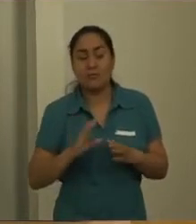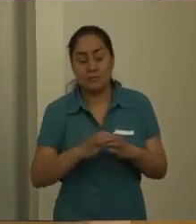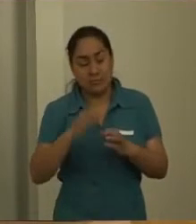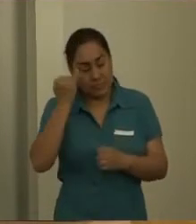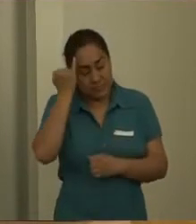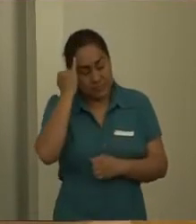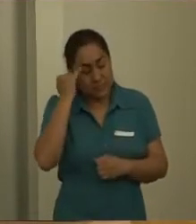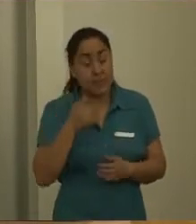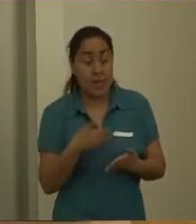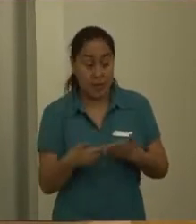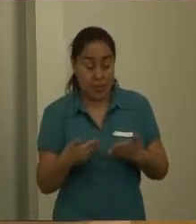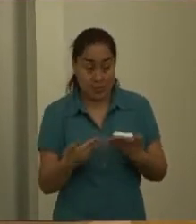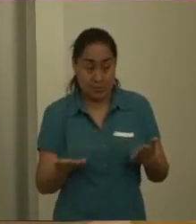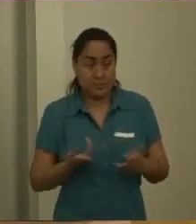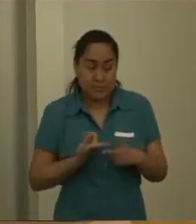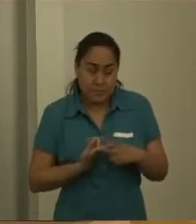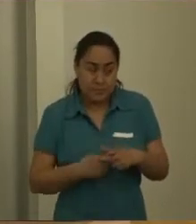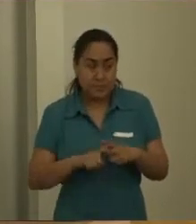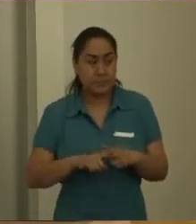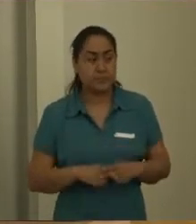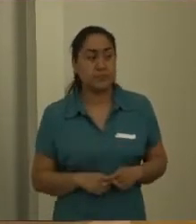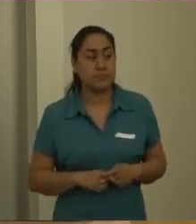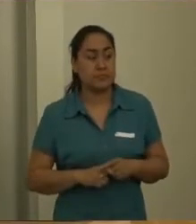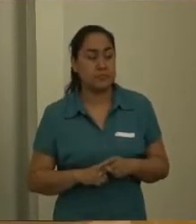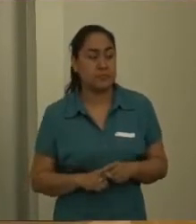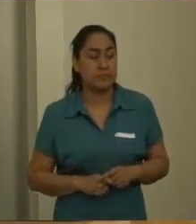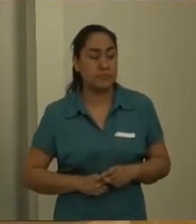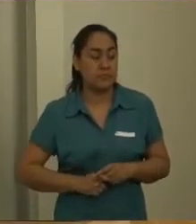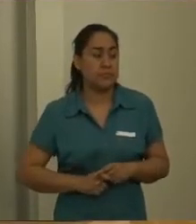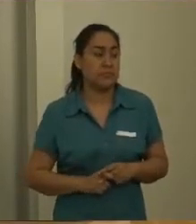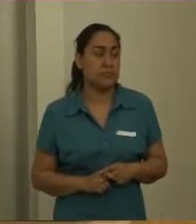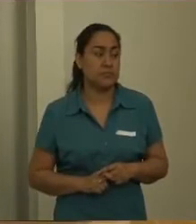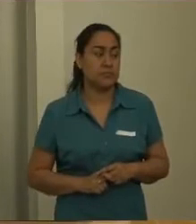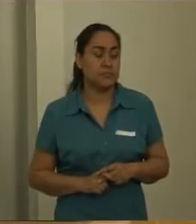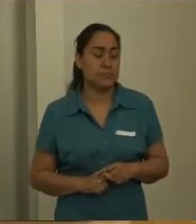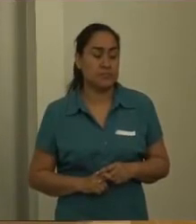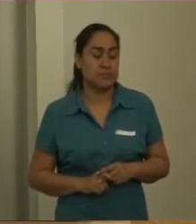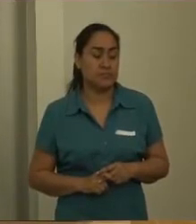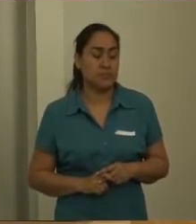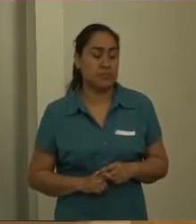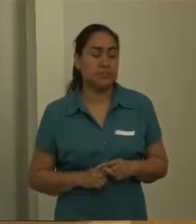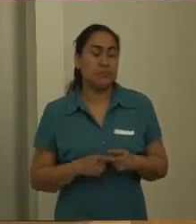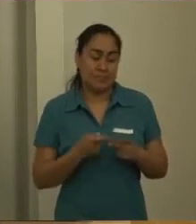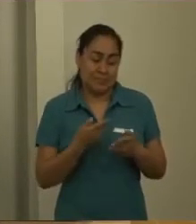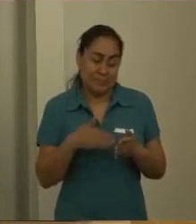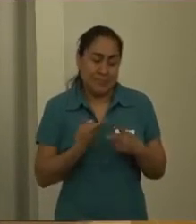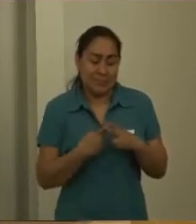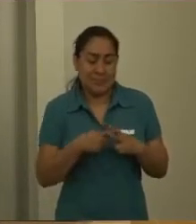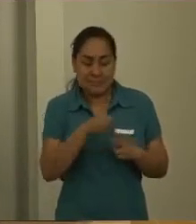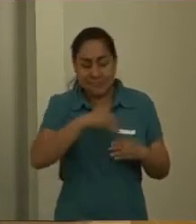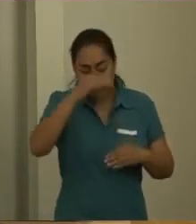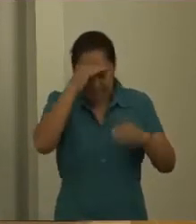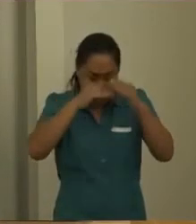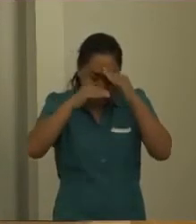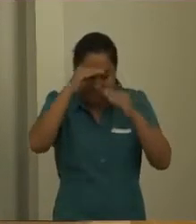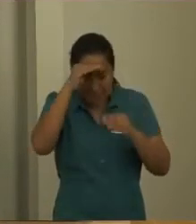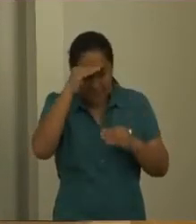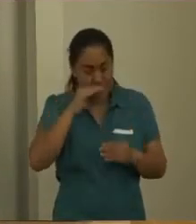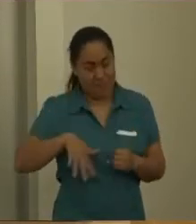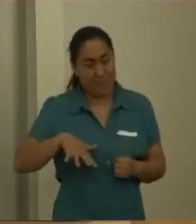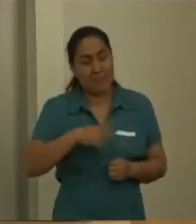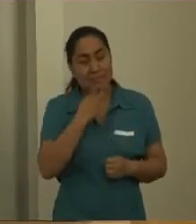para empezar con las reflexiones los hallazgos del propio